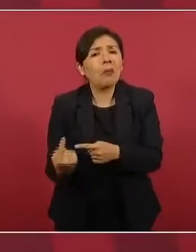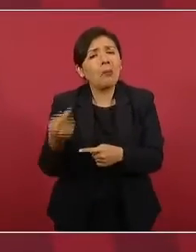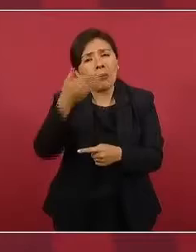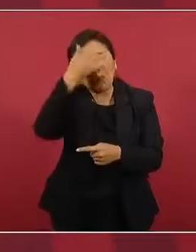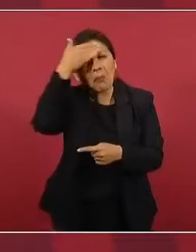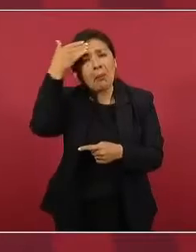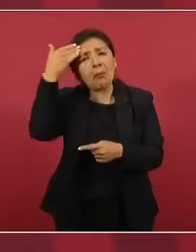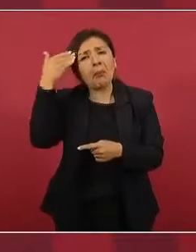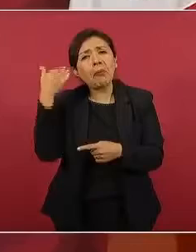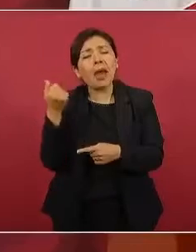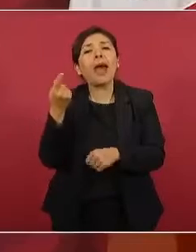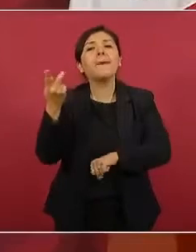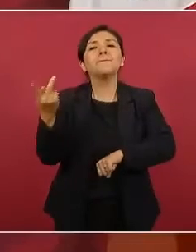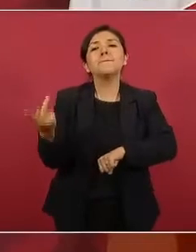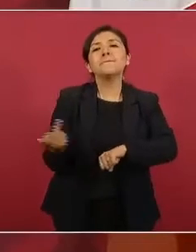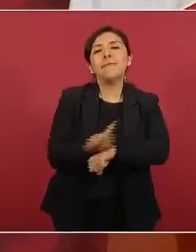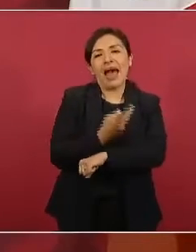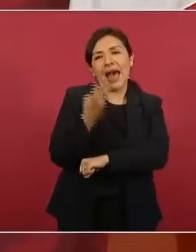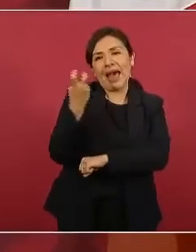cuando